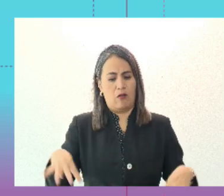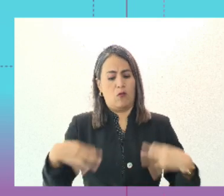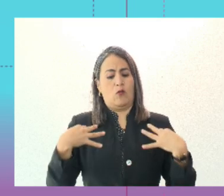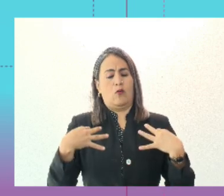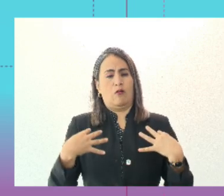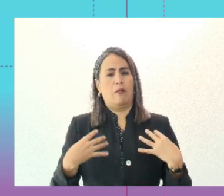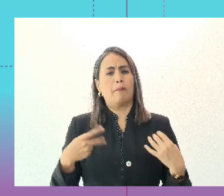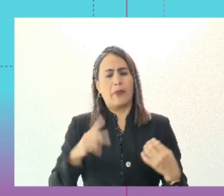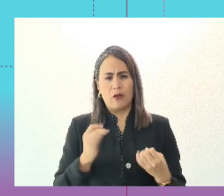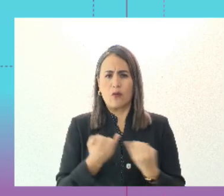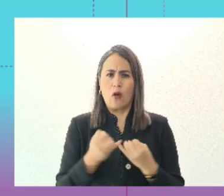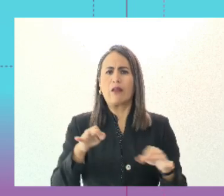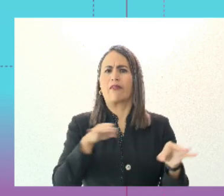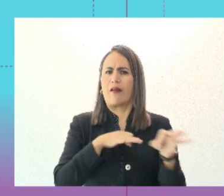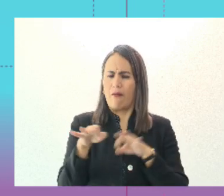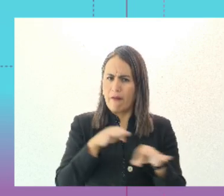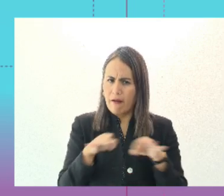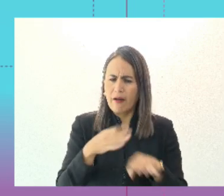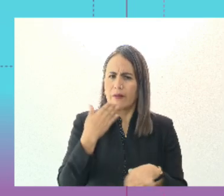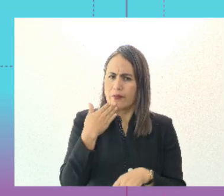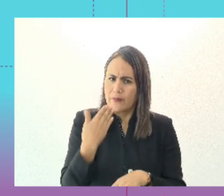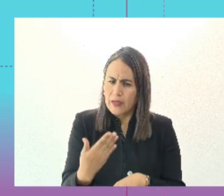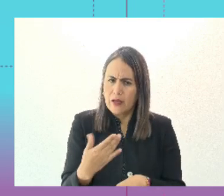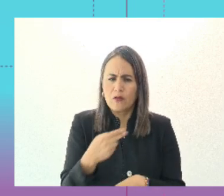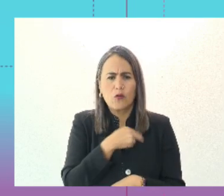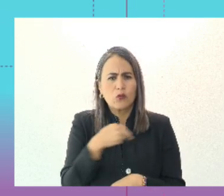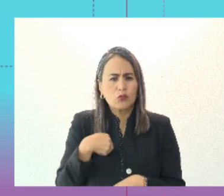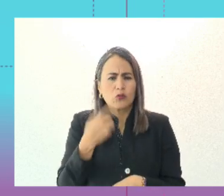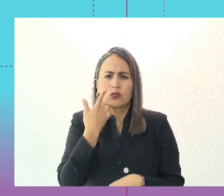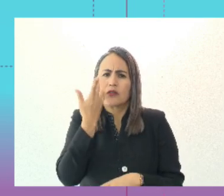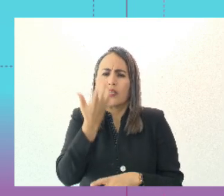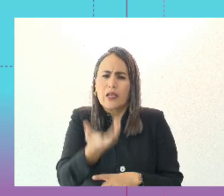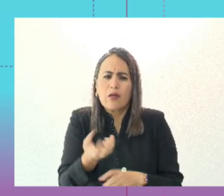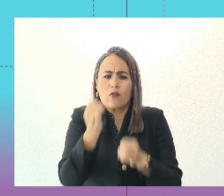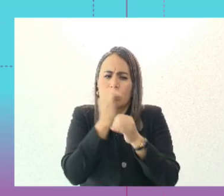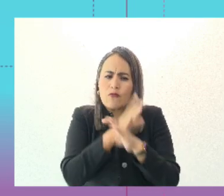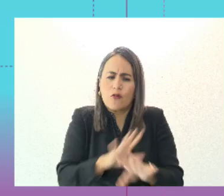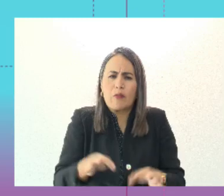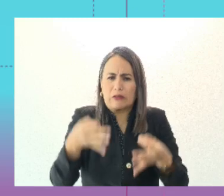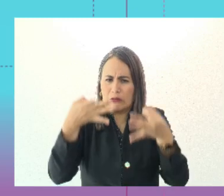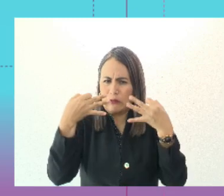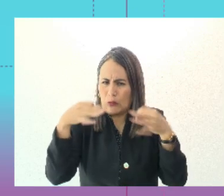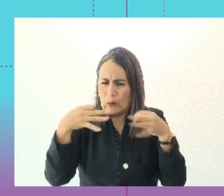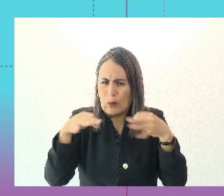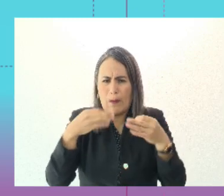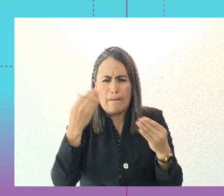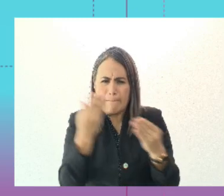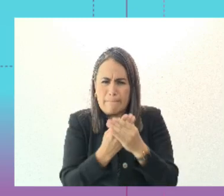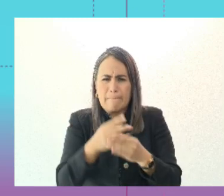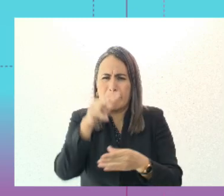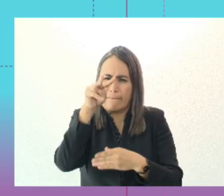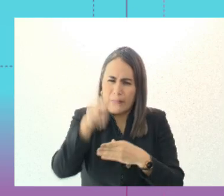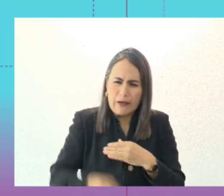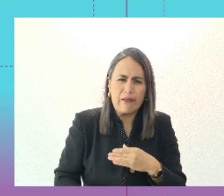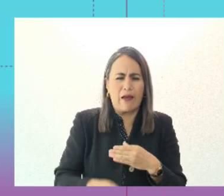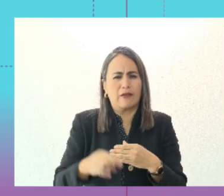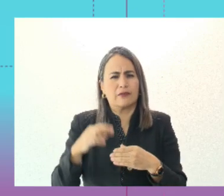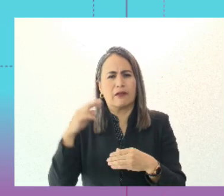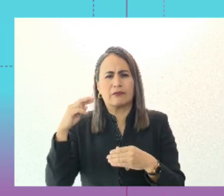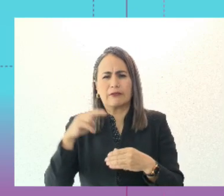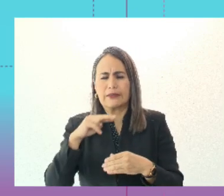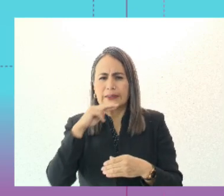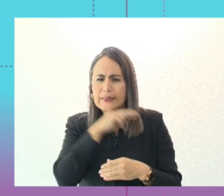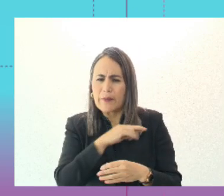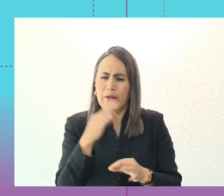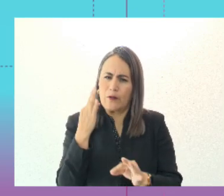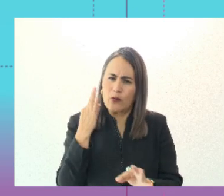ser eficientes y para lograr esto que estamos buscando aquí y platicando aquí, que es la información veraz, oportuna, la correcta, la